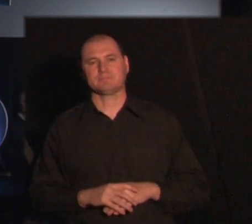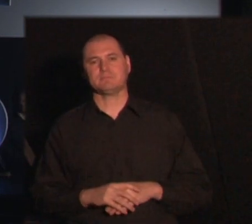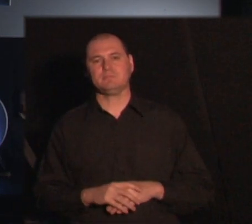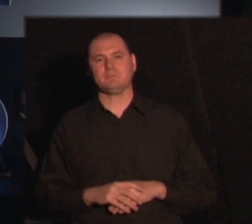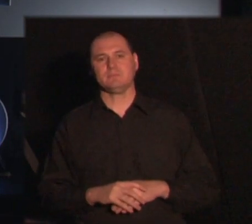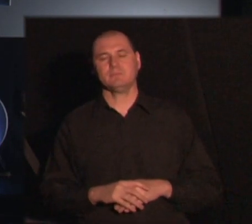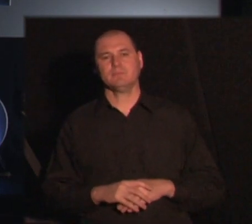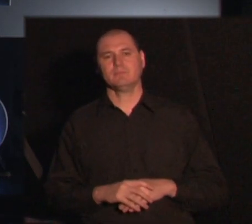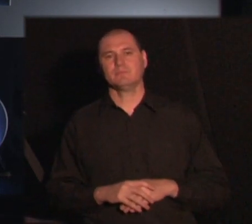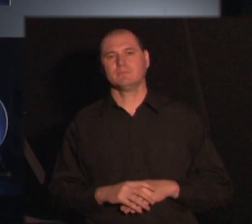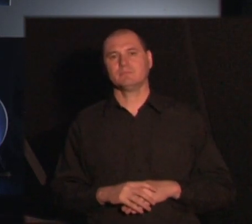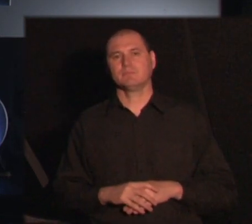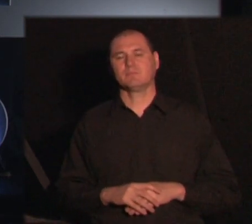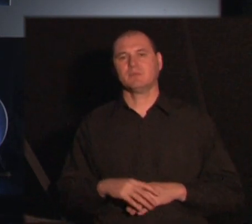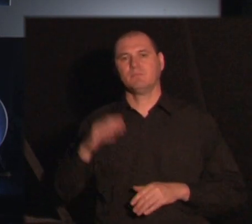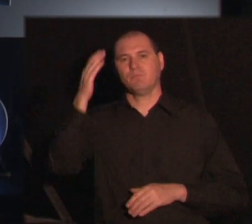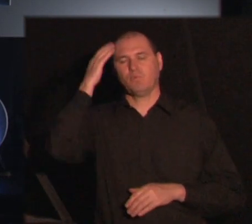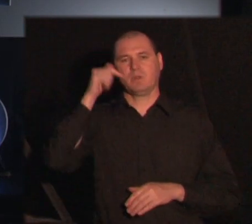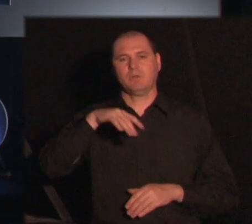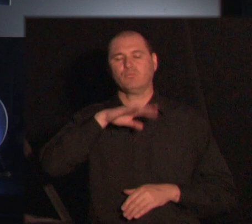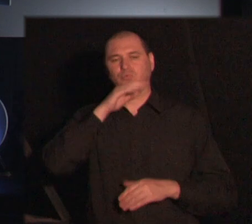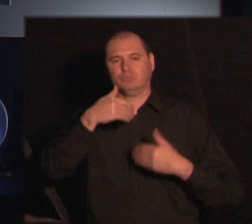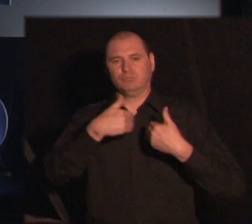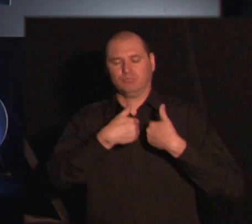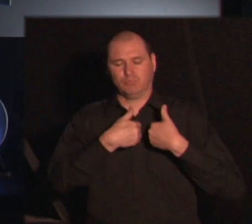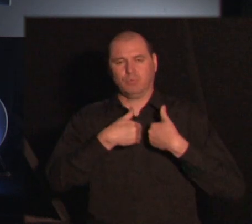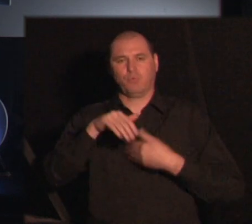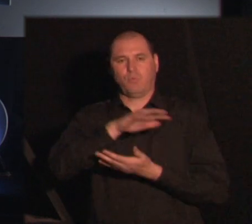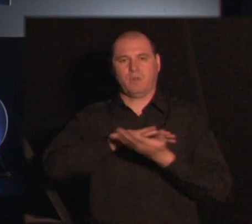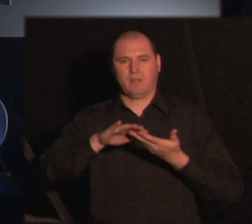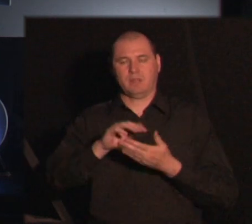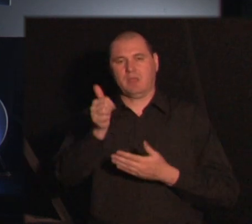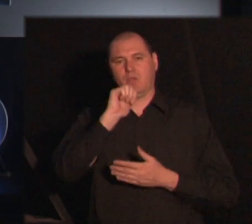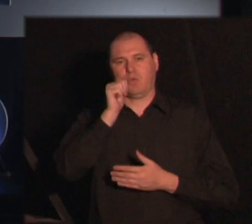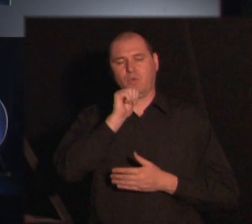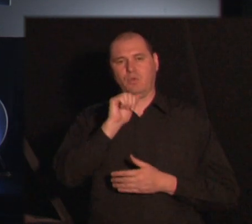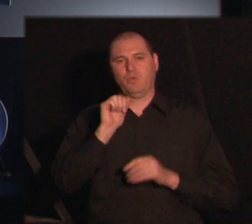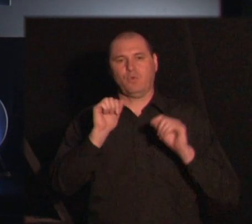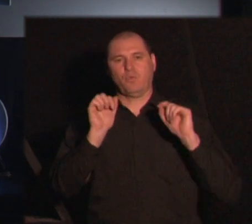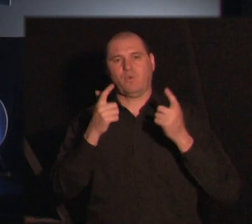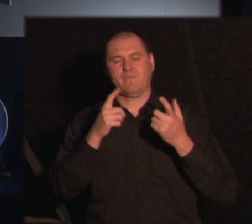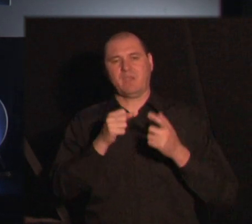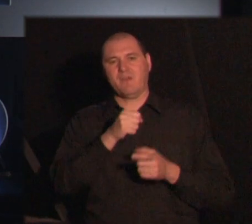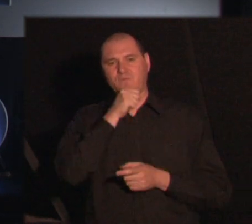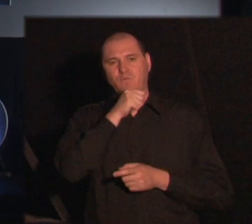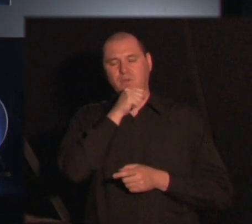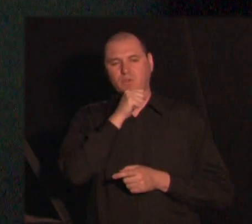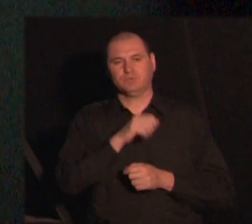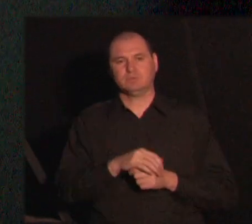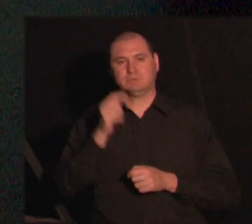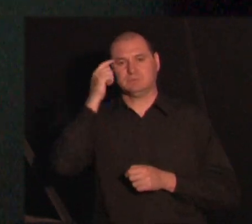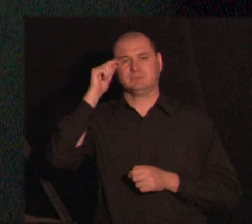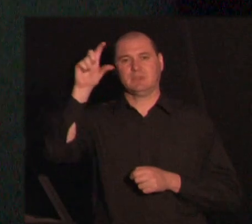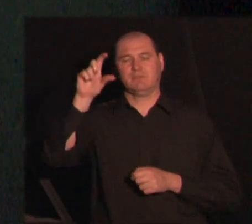ahí, porque abundó mucho en la comunidad del alcohol. Ya no habían más abuelos